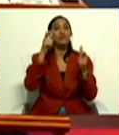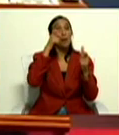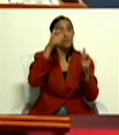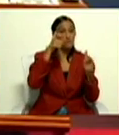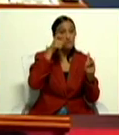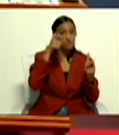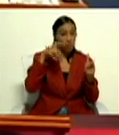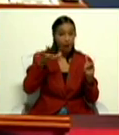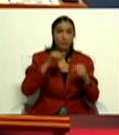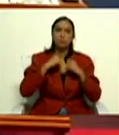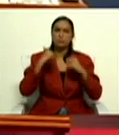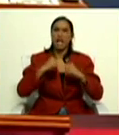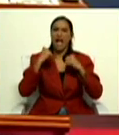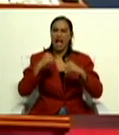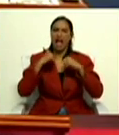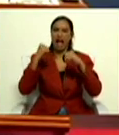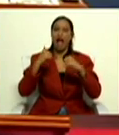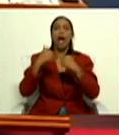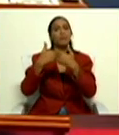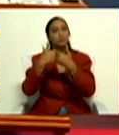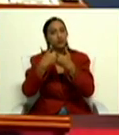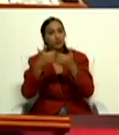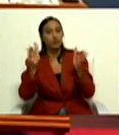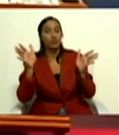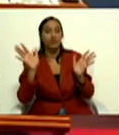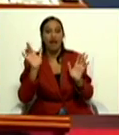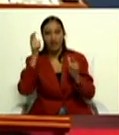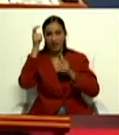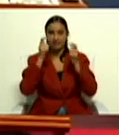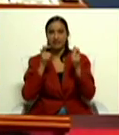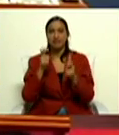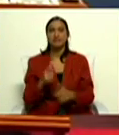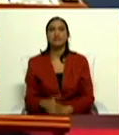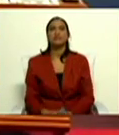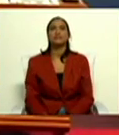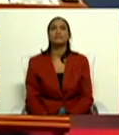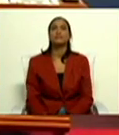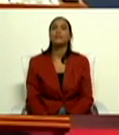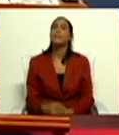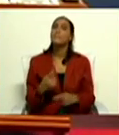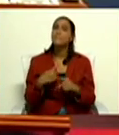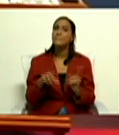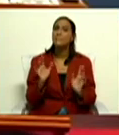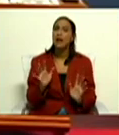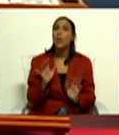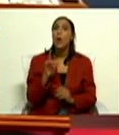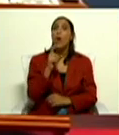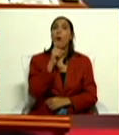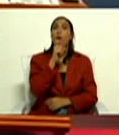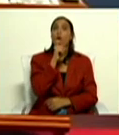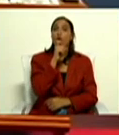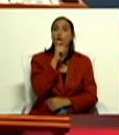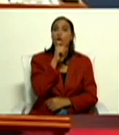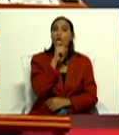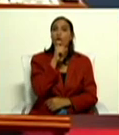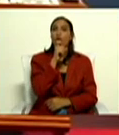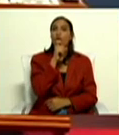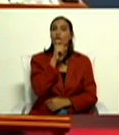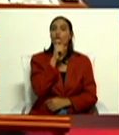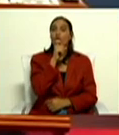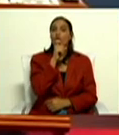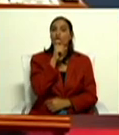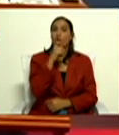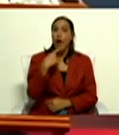más, a pesar de que es una minoría aislada, pero el odio pareciera que les ha crecido 40 veces